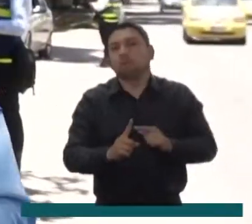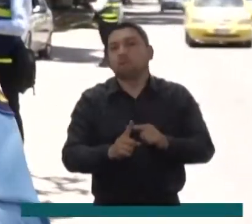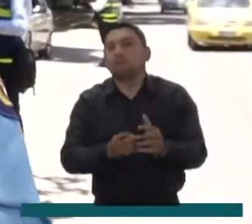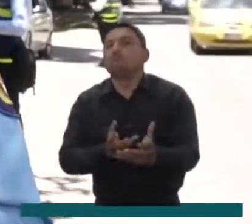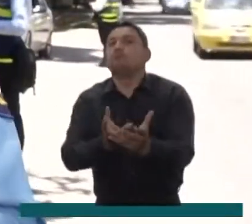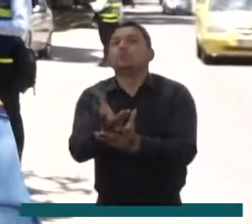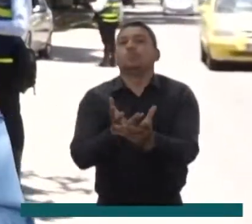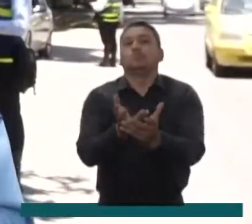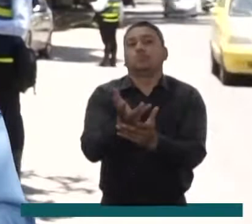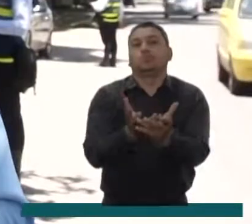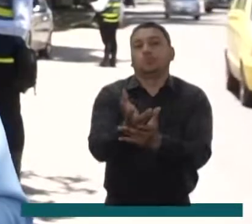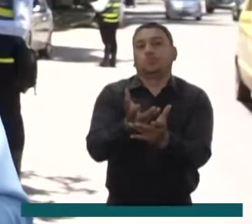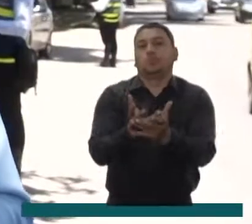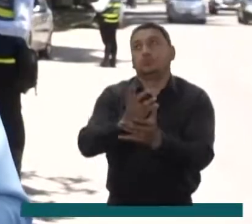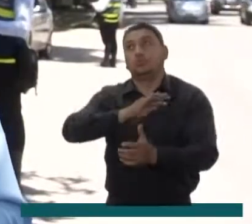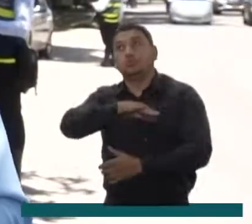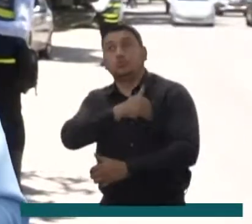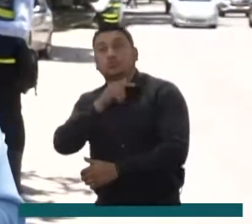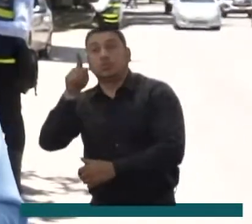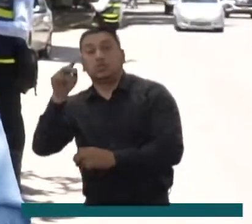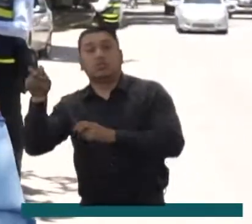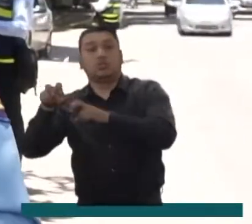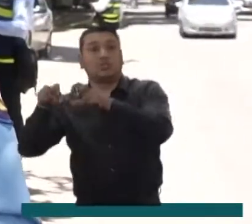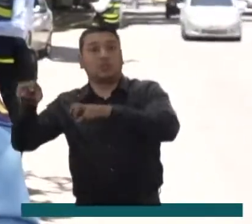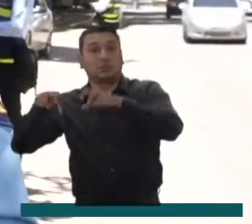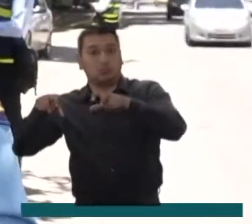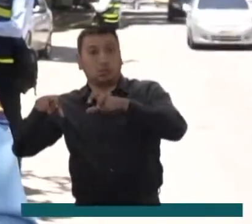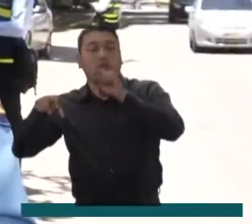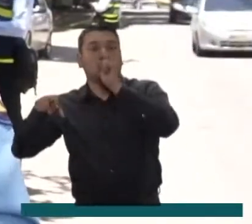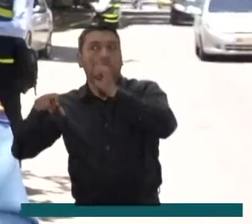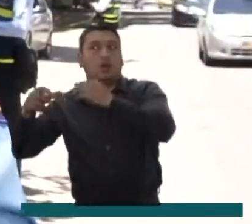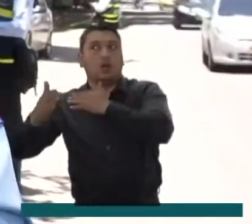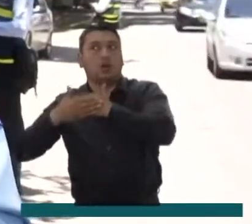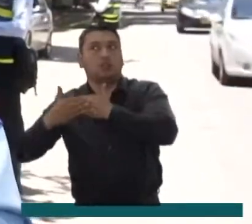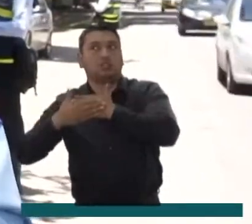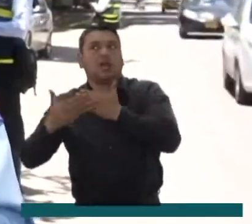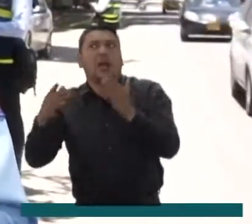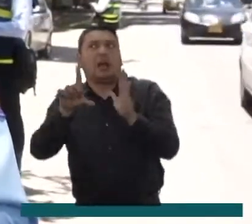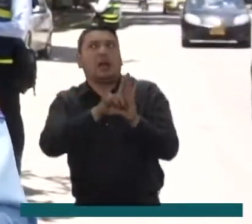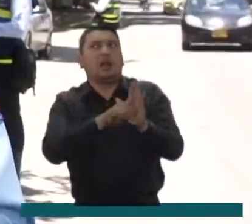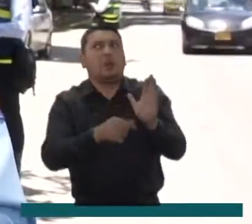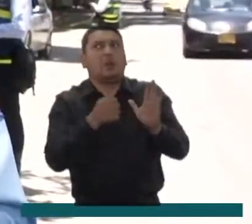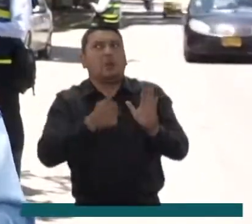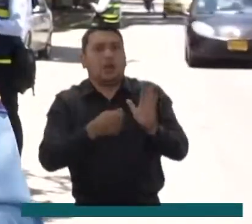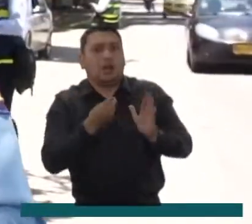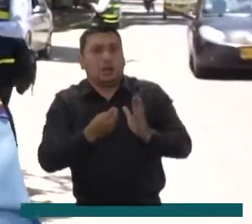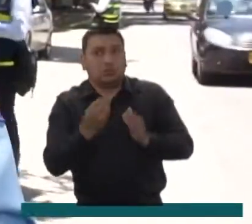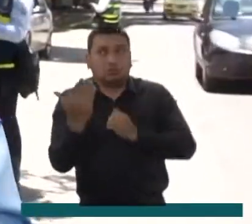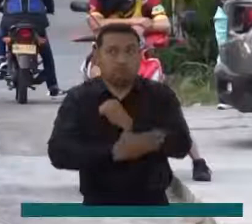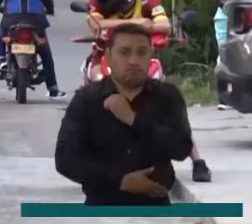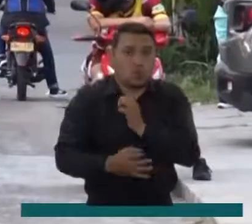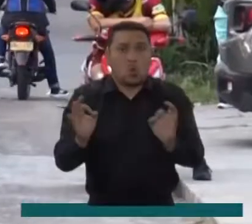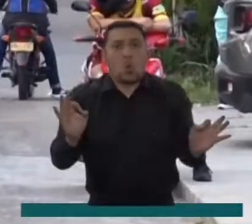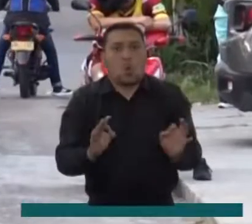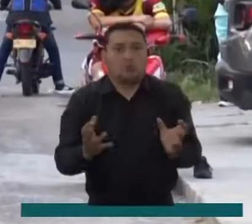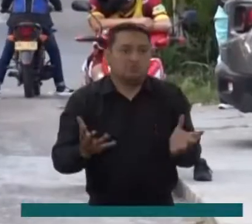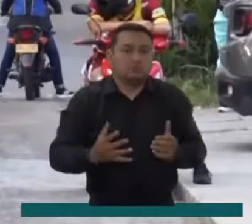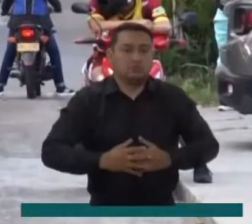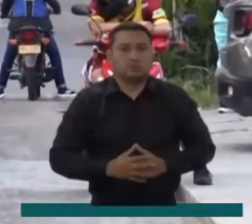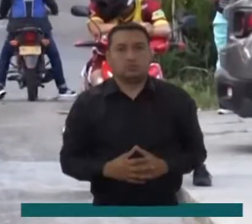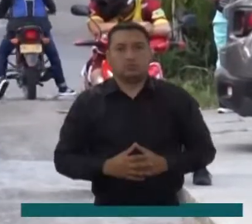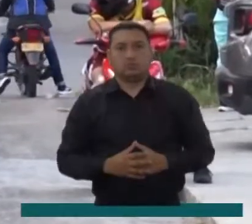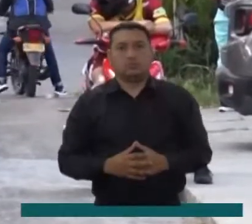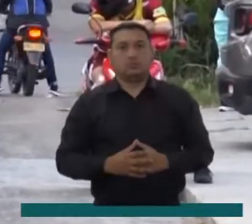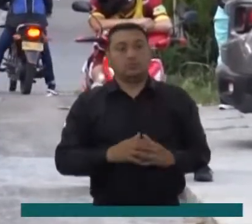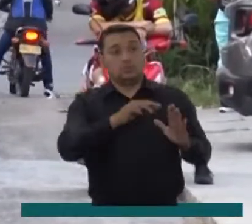recomendación para la protección del motociclista mientras el Ministerio de Transporte se pronuncia con una reglamentación objetiva en el tema.